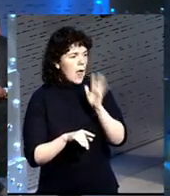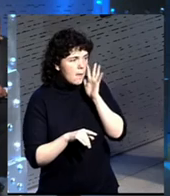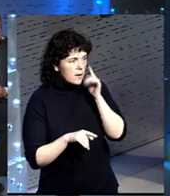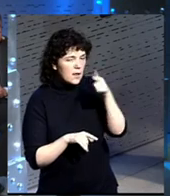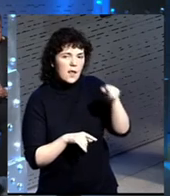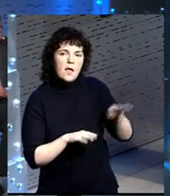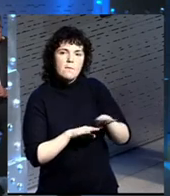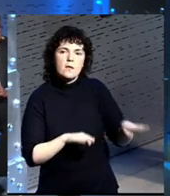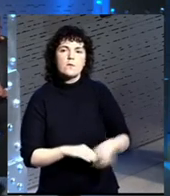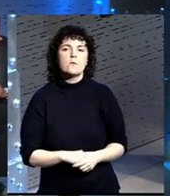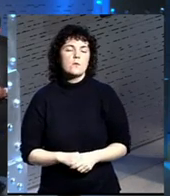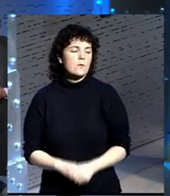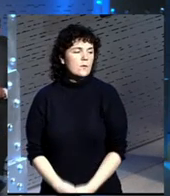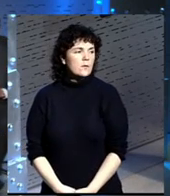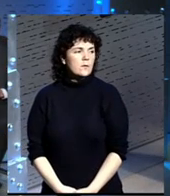por favor.